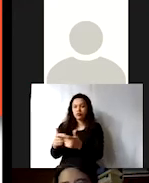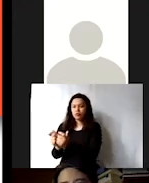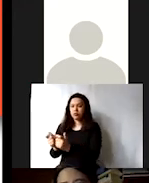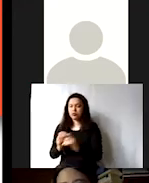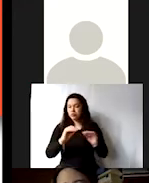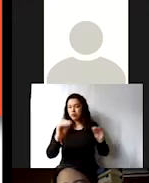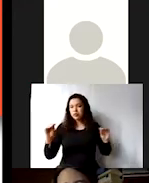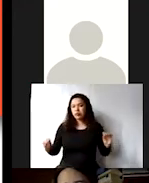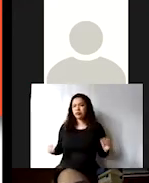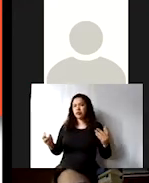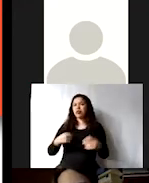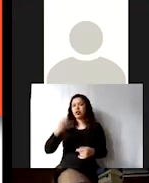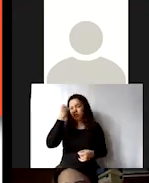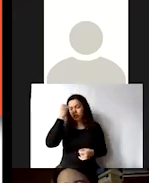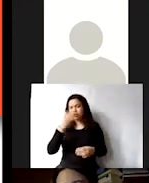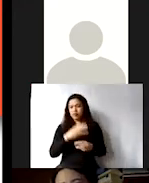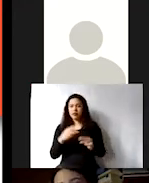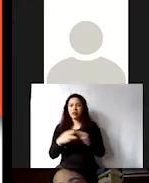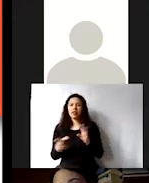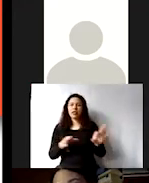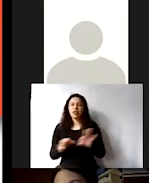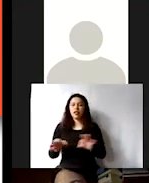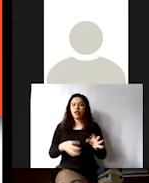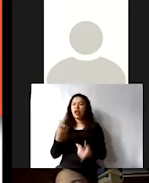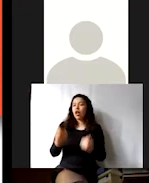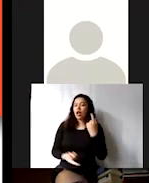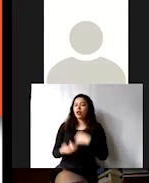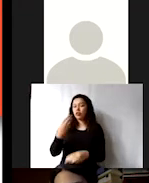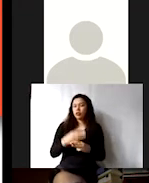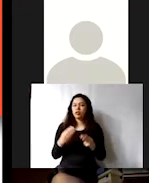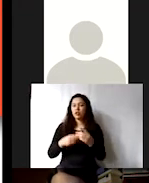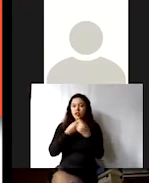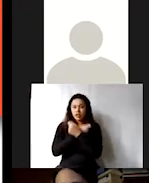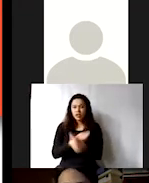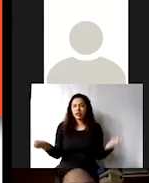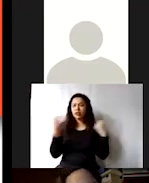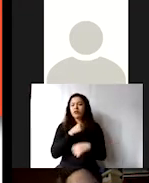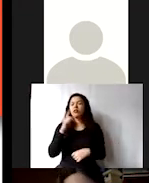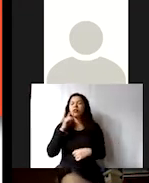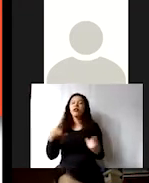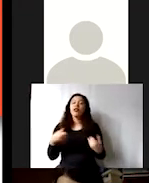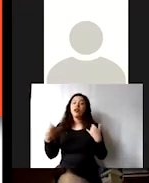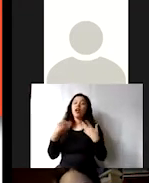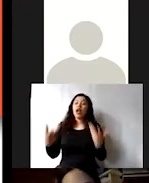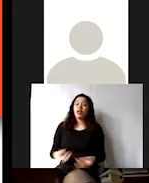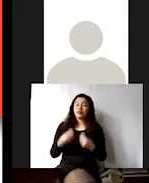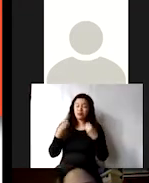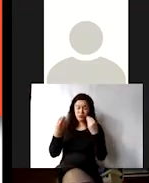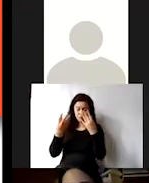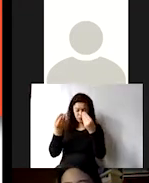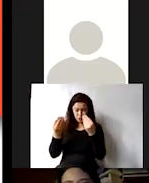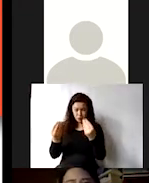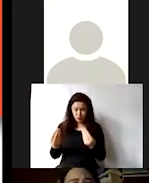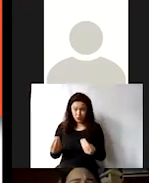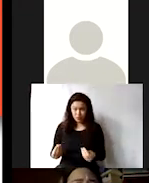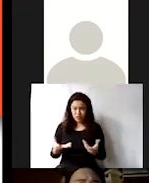idea es que trabajen con herramientas, algunas dirigidas a niños, niñas y adolescentes. Hay muchísimas, les puedo decir de entrada que